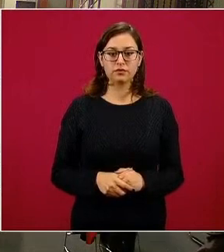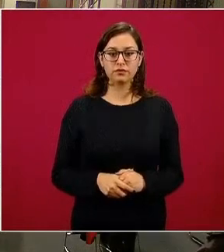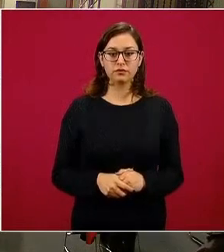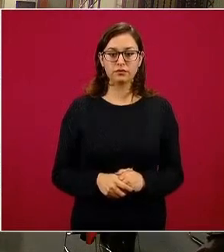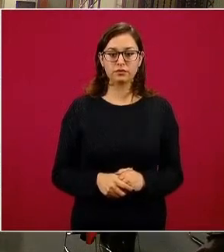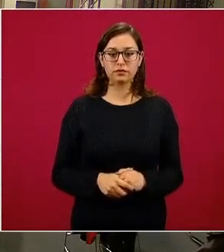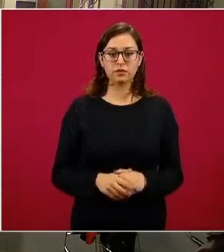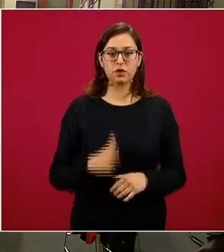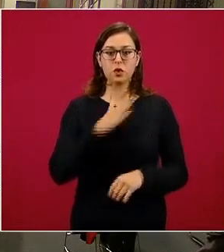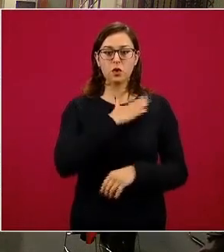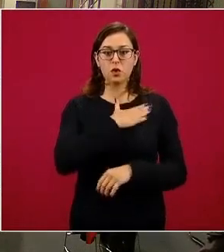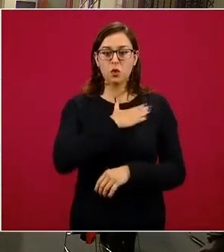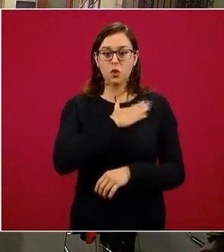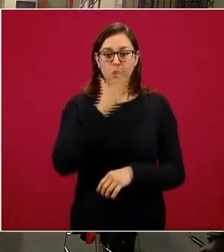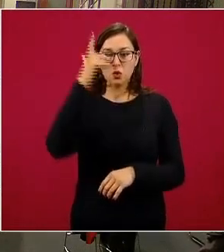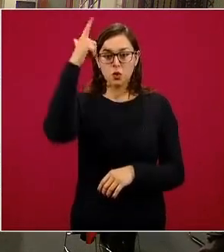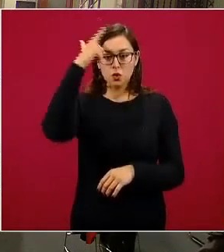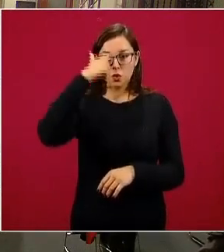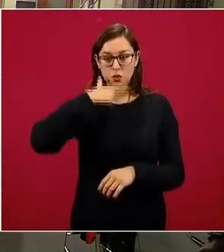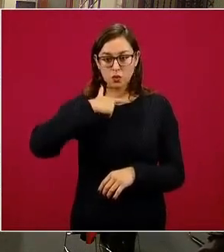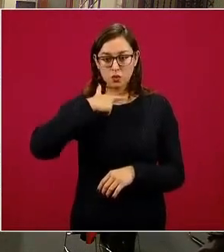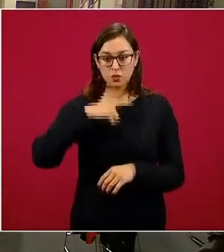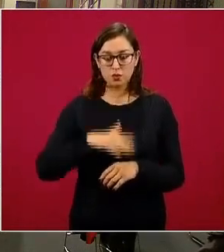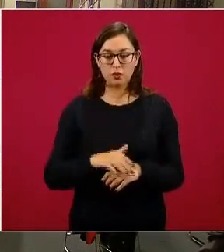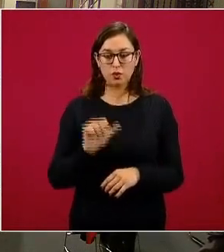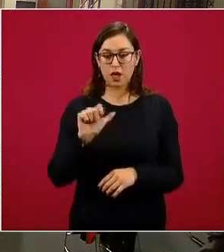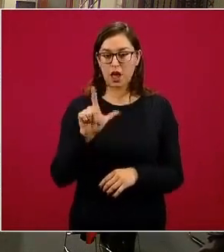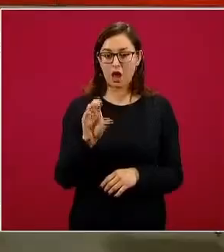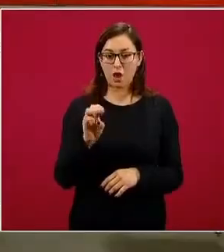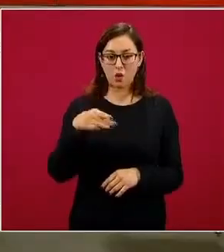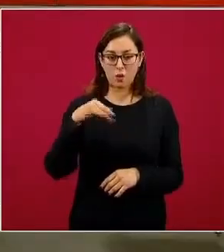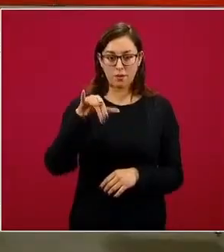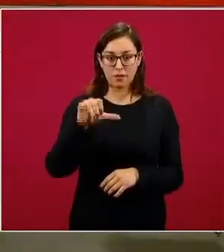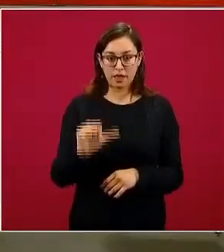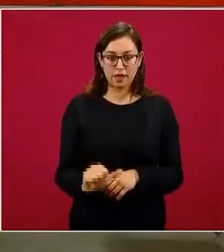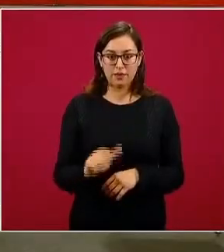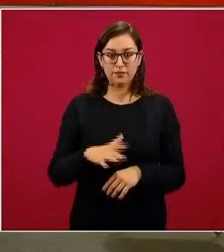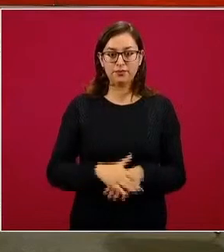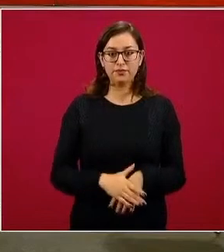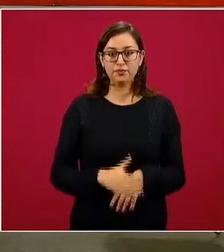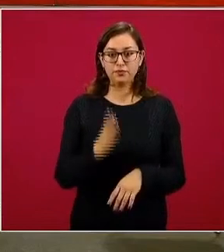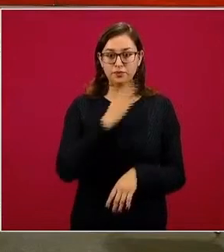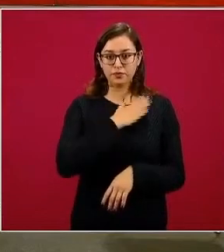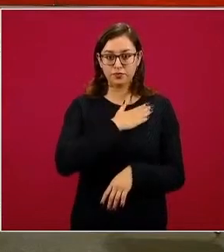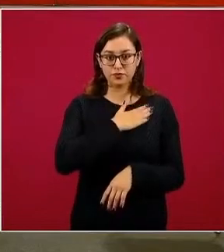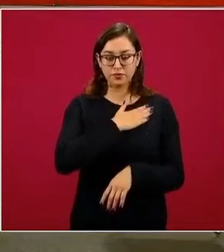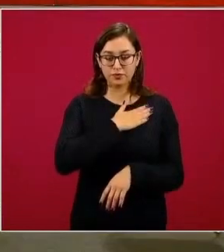Buenas noches, director Alomía Segarra. Buenas noches, titulares,